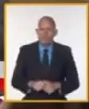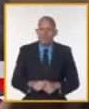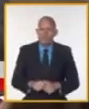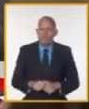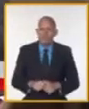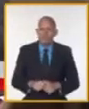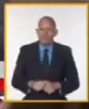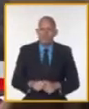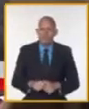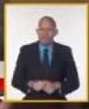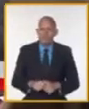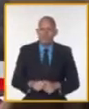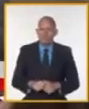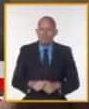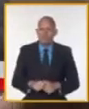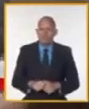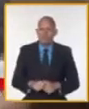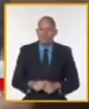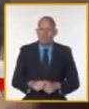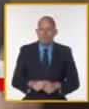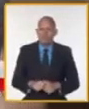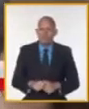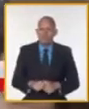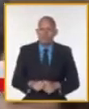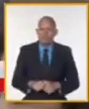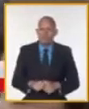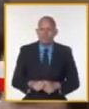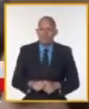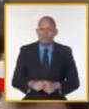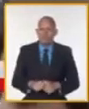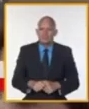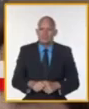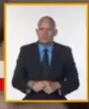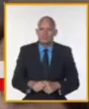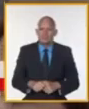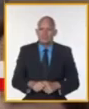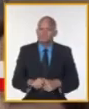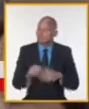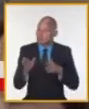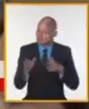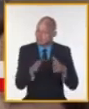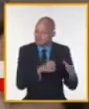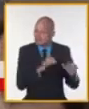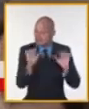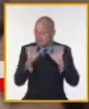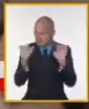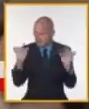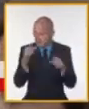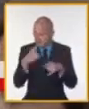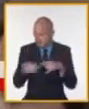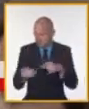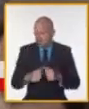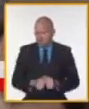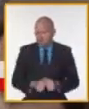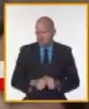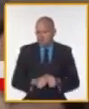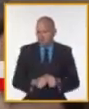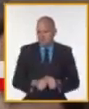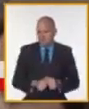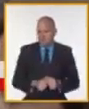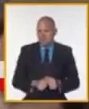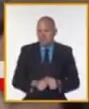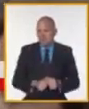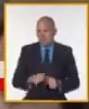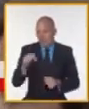el informe que se presenta en esta ocasión, por la amplitud, la profundidad y también por